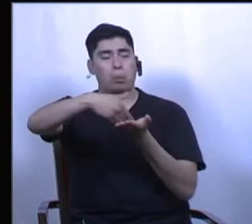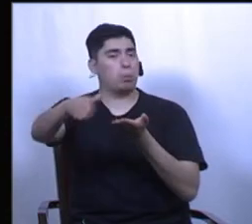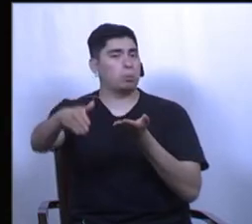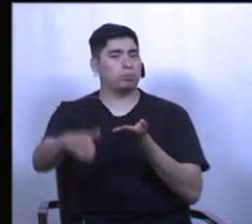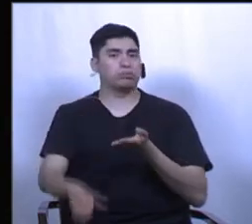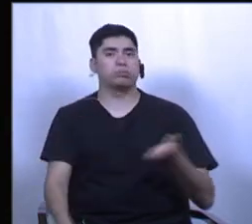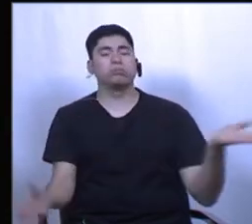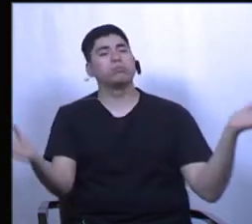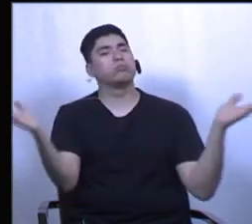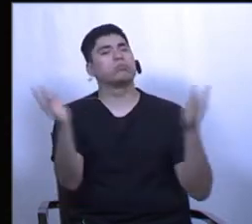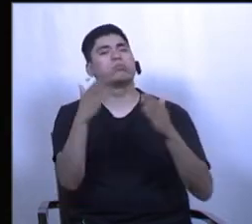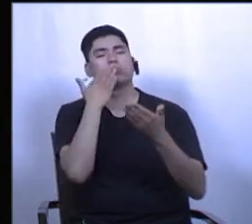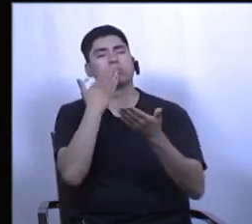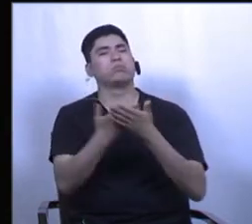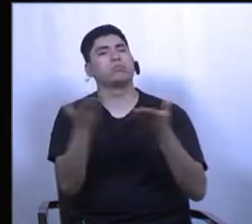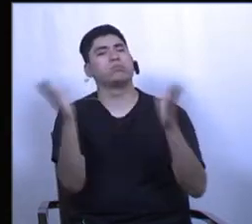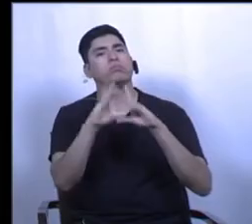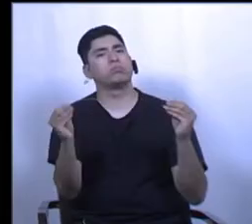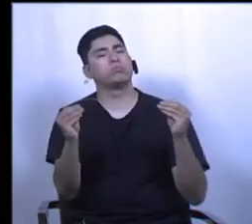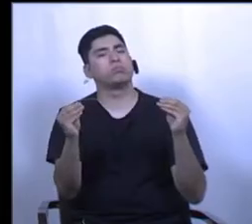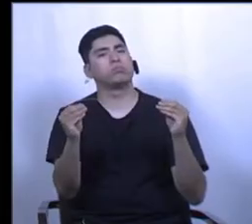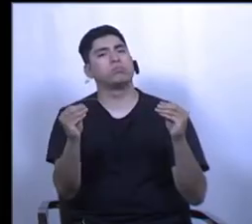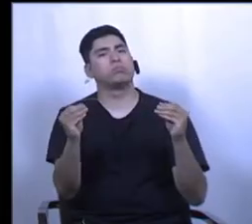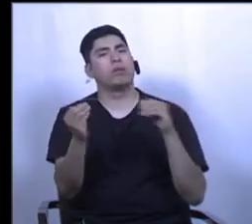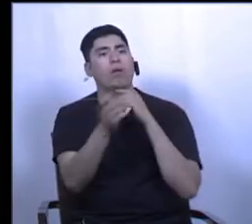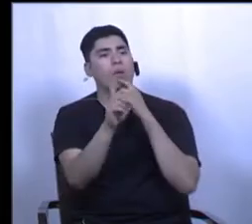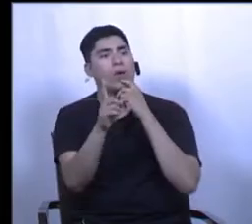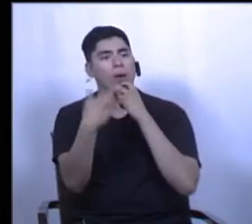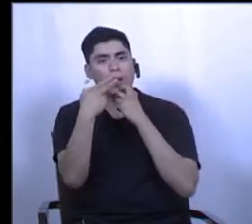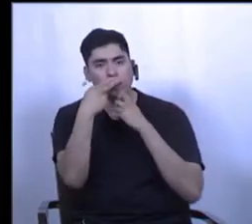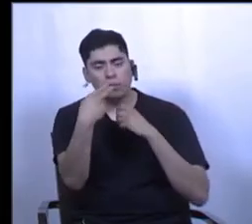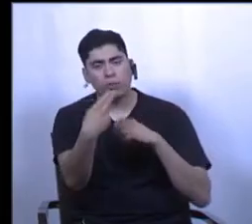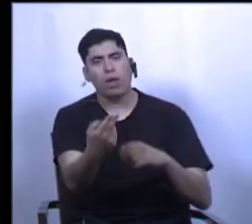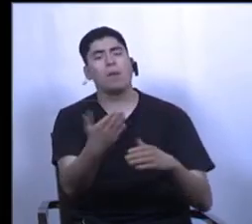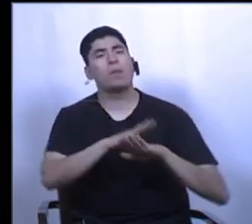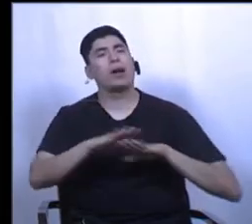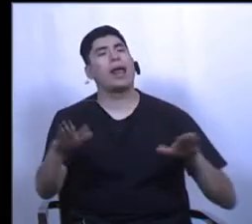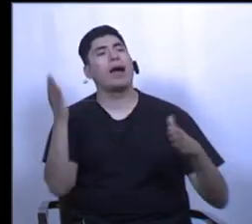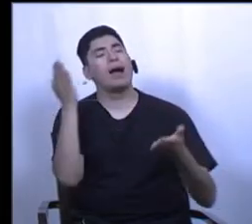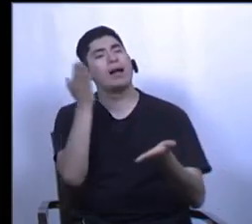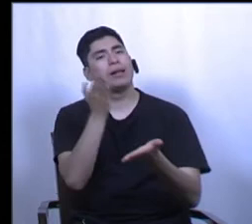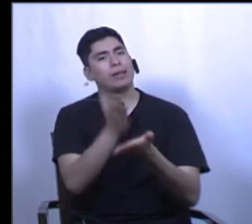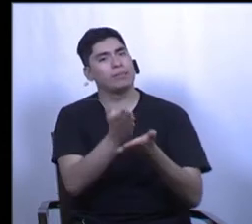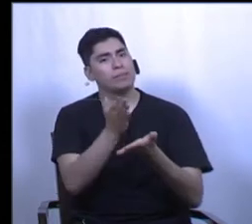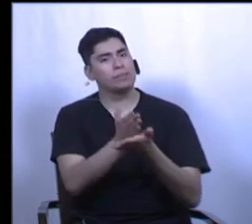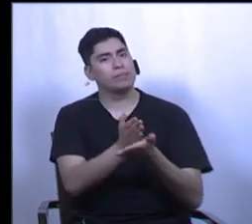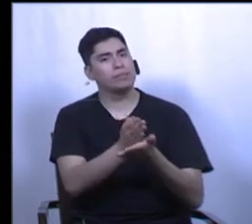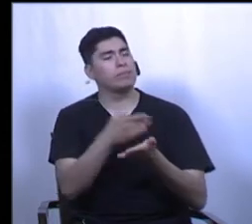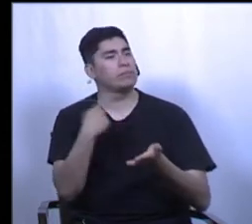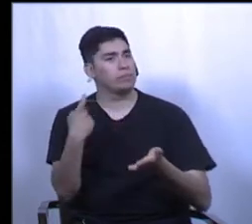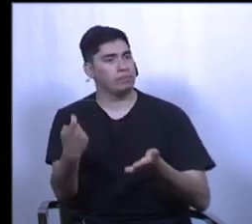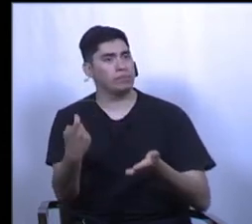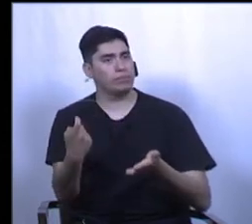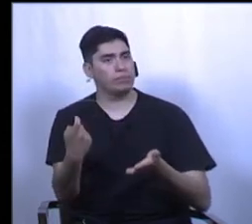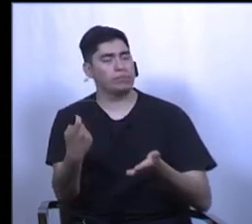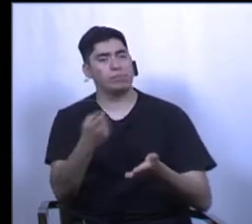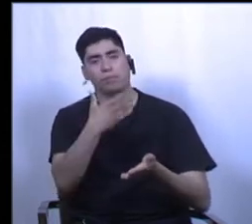terminando rápidamente. Cuando las perdemos, no notamos nada hasta que se pierden